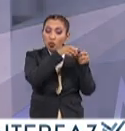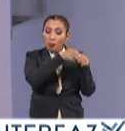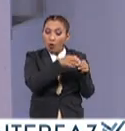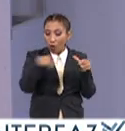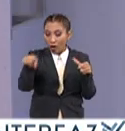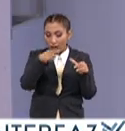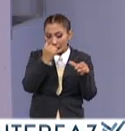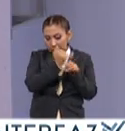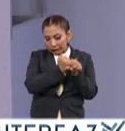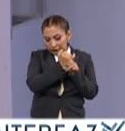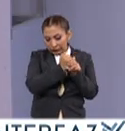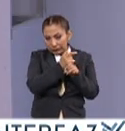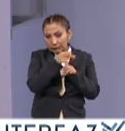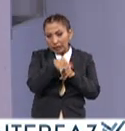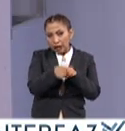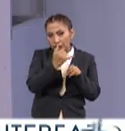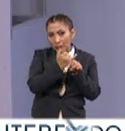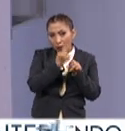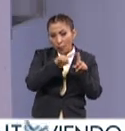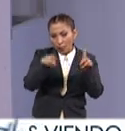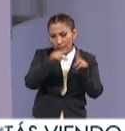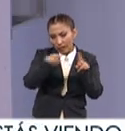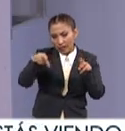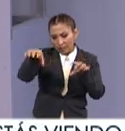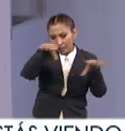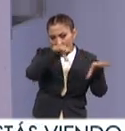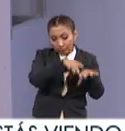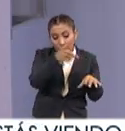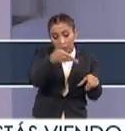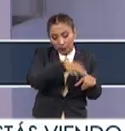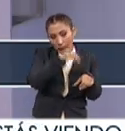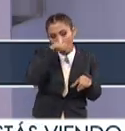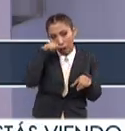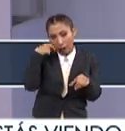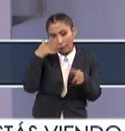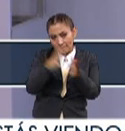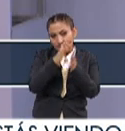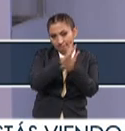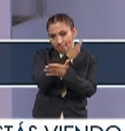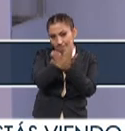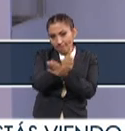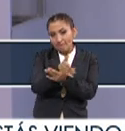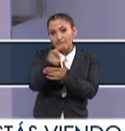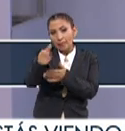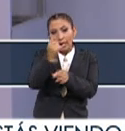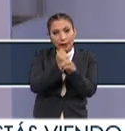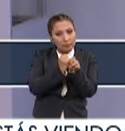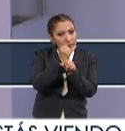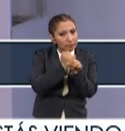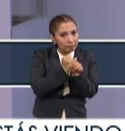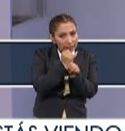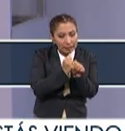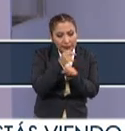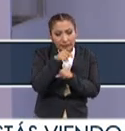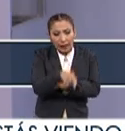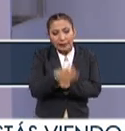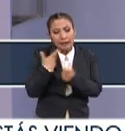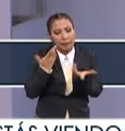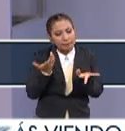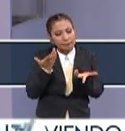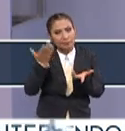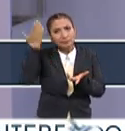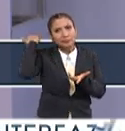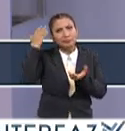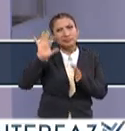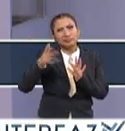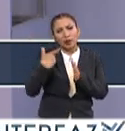está estudiando esto, es un estudio multicéntrico y el Hospital Juárez está participando con esto. El estudio se planteó